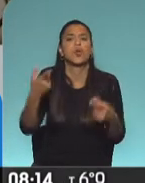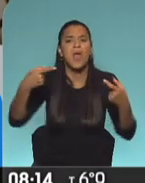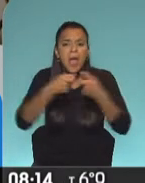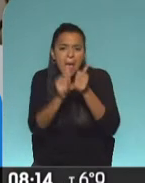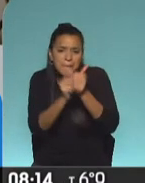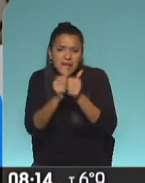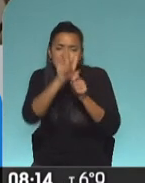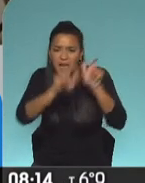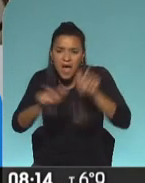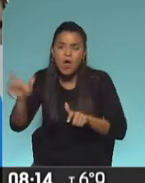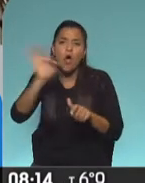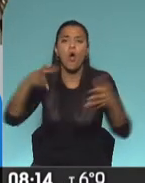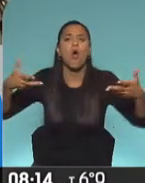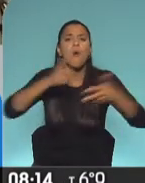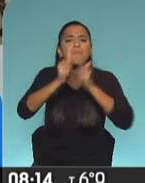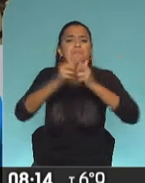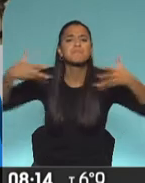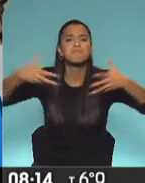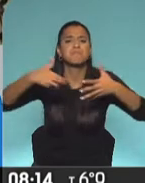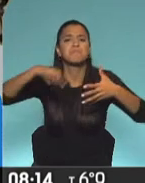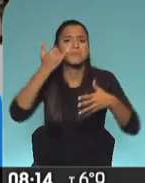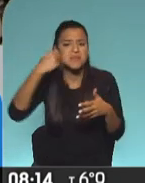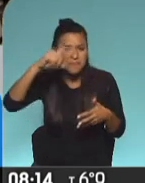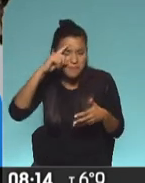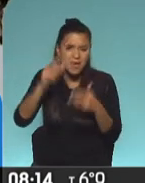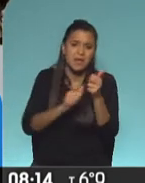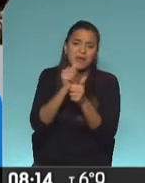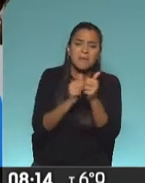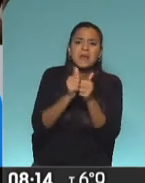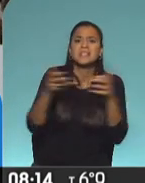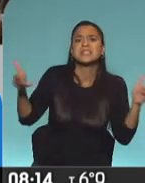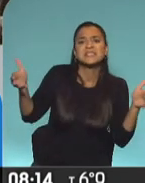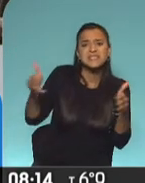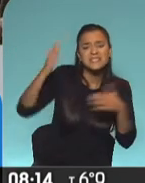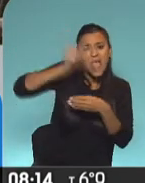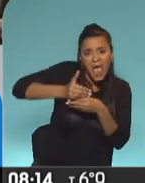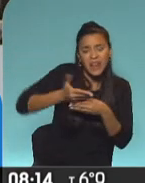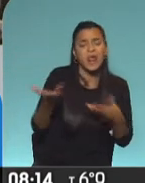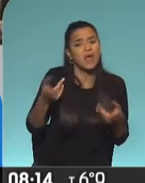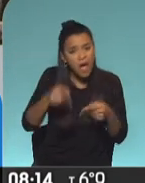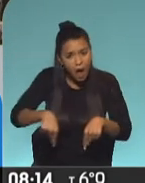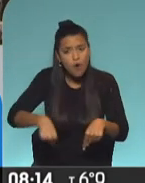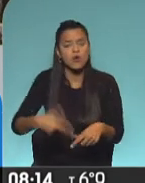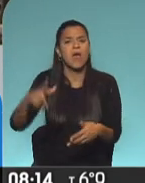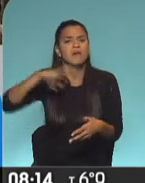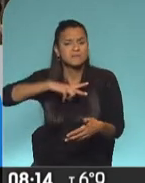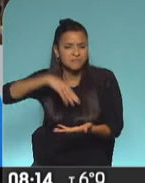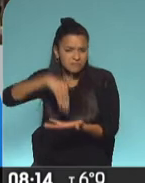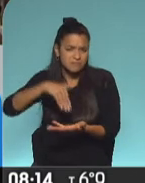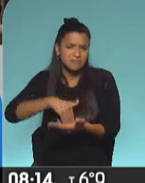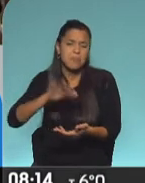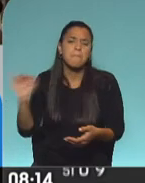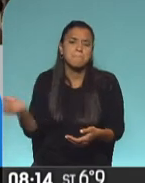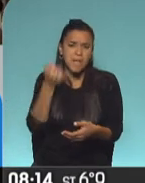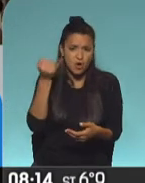las empresarias, los pequeños pymes, los comerciantes, teniendo que cerrar sus negocios. Todo el mundo ha puesto algo. Es hora de que los que más tienen, los que